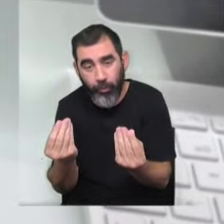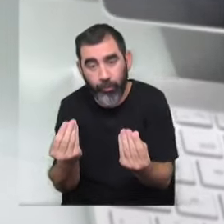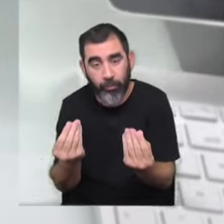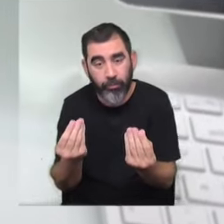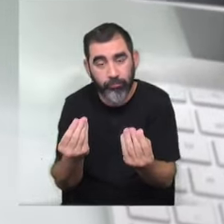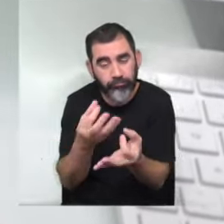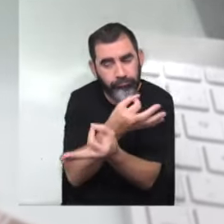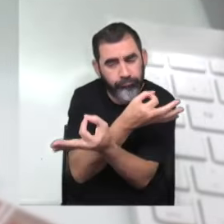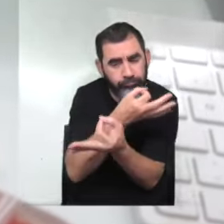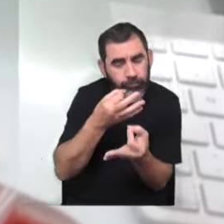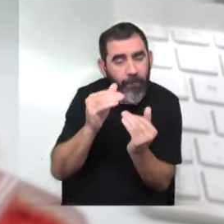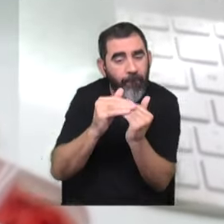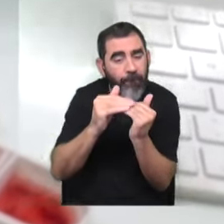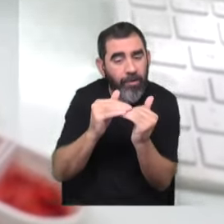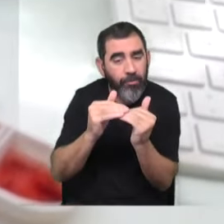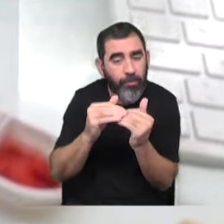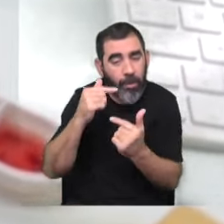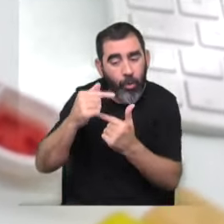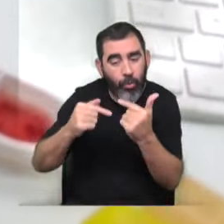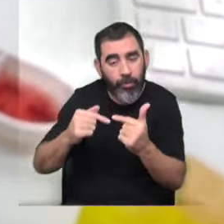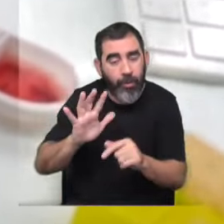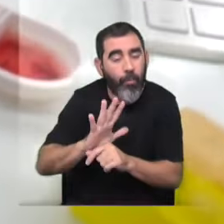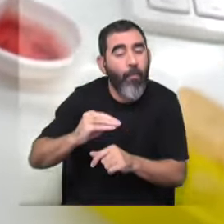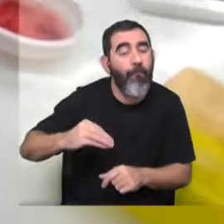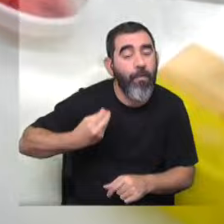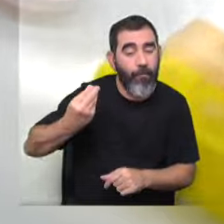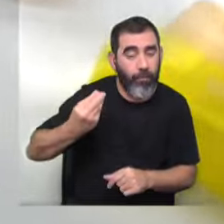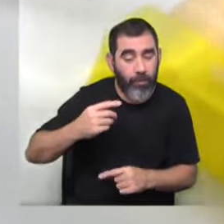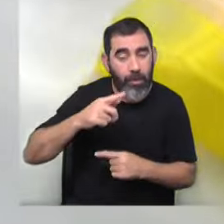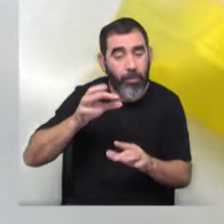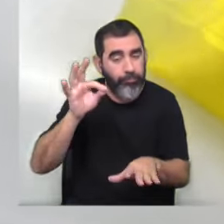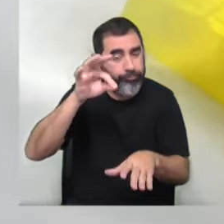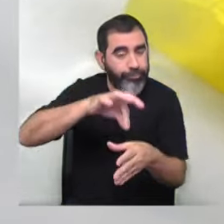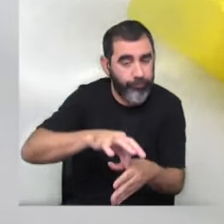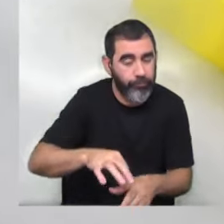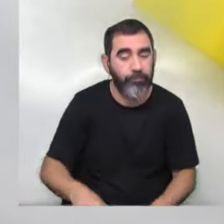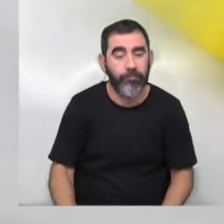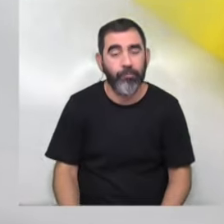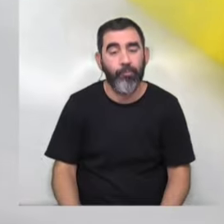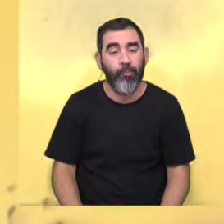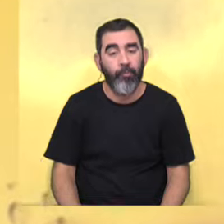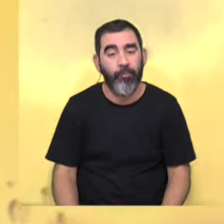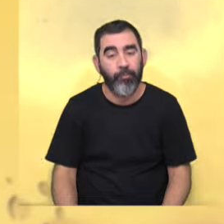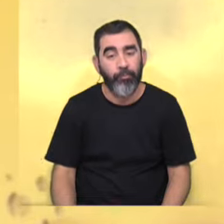las condiciones básicas como para mantenerse con vida para luego ser implantado.